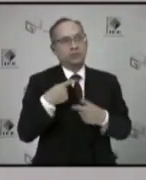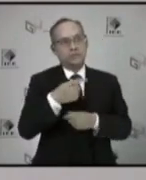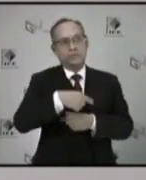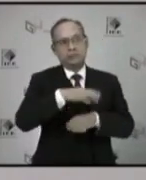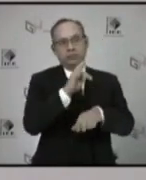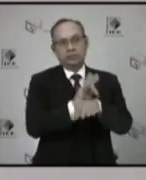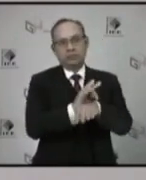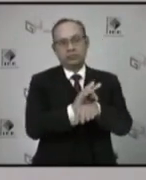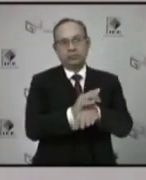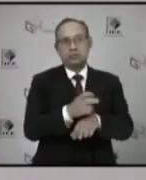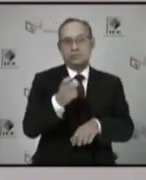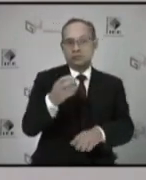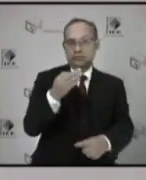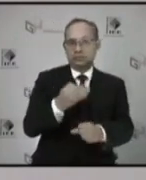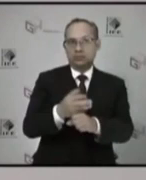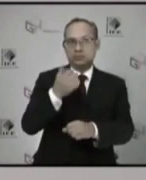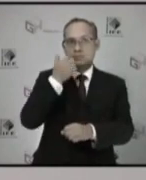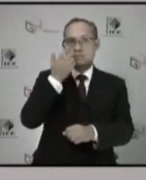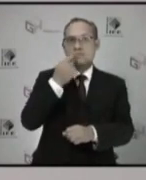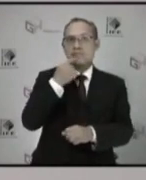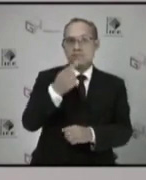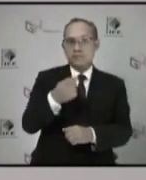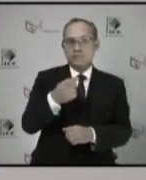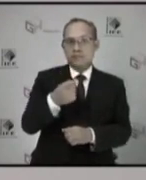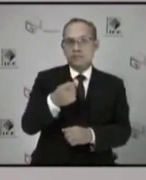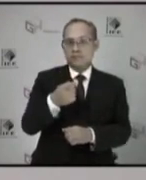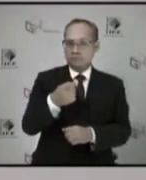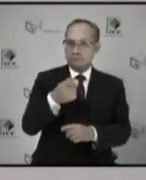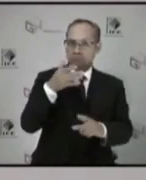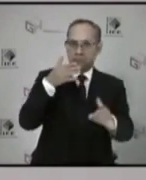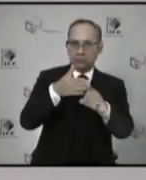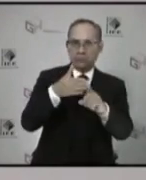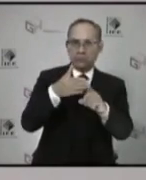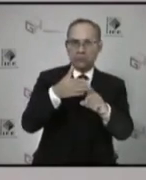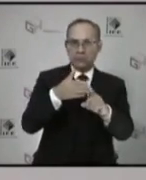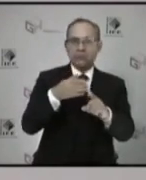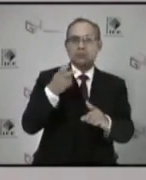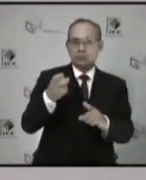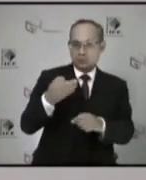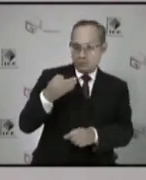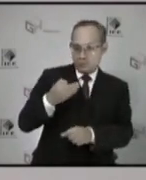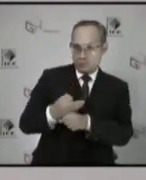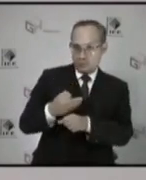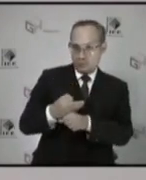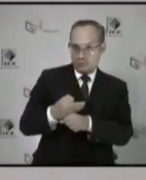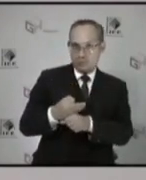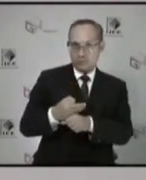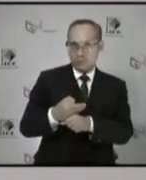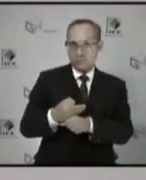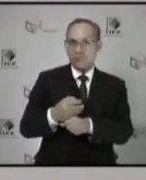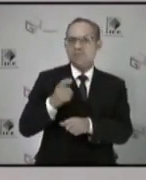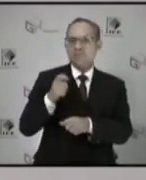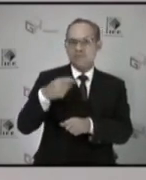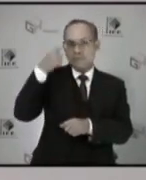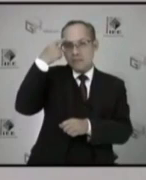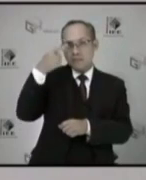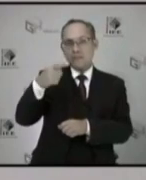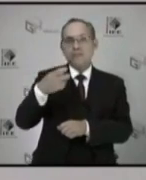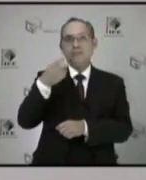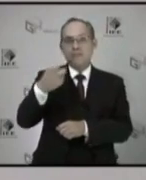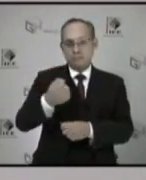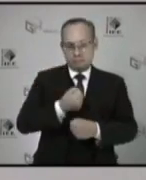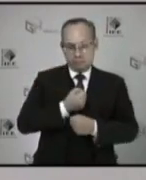con contundencia, estos ejercicios sirven sin duda para transmitir lo que pensamos, quiénes